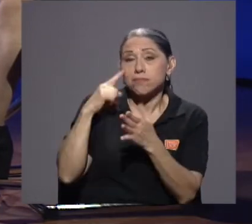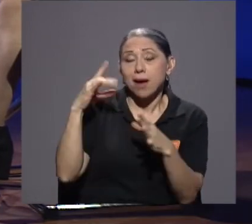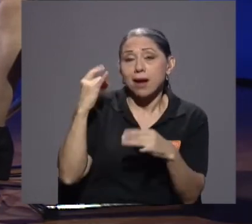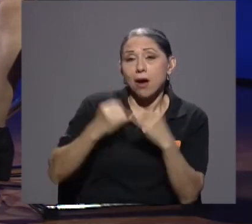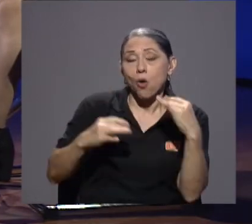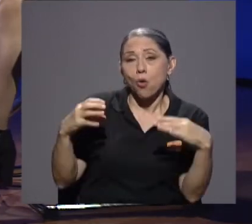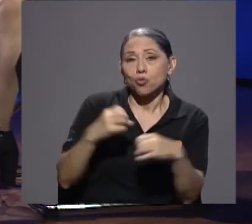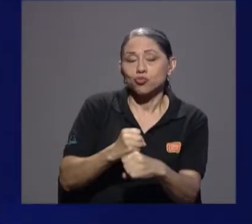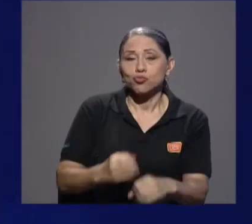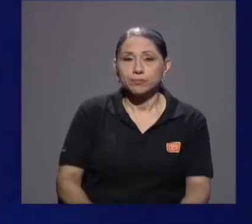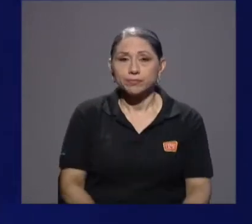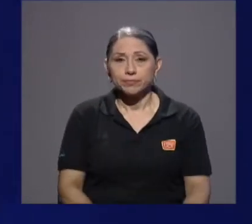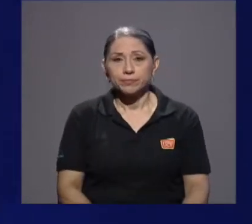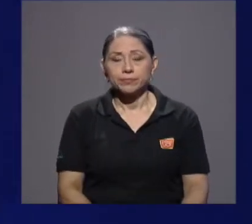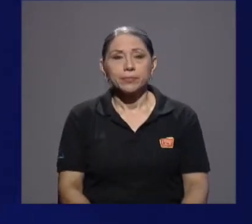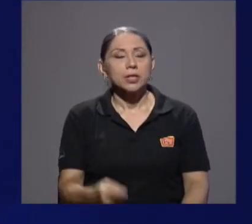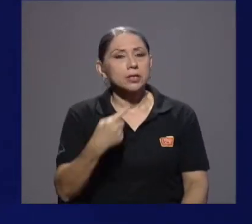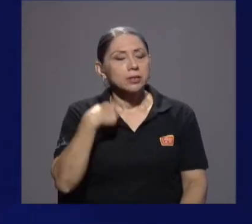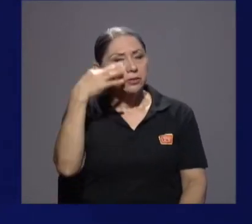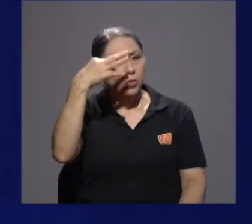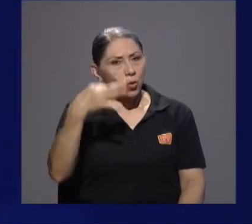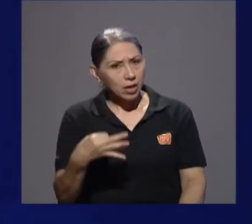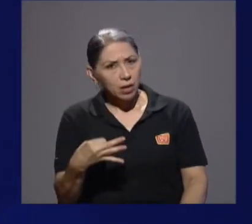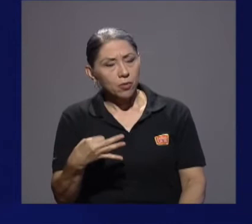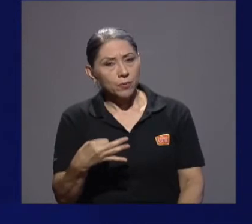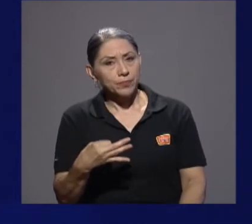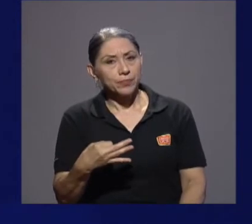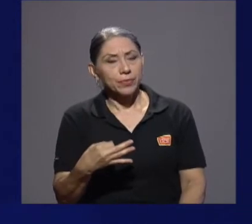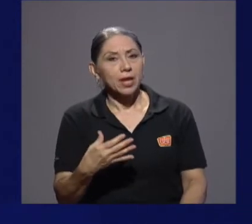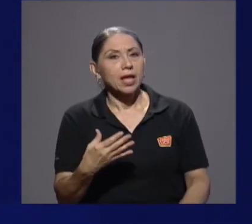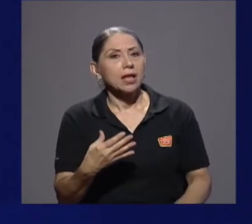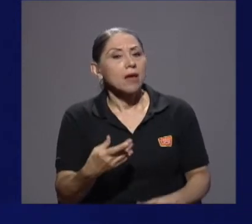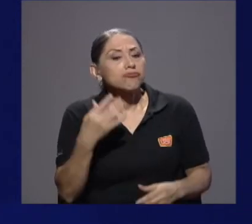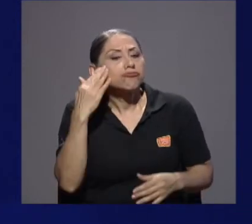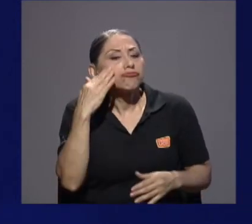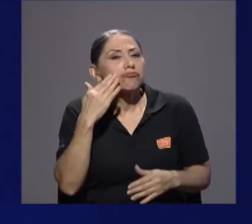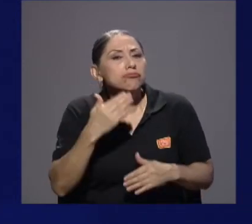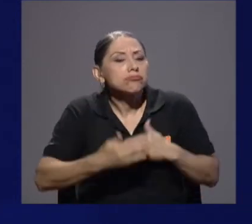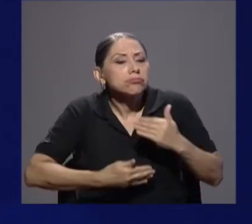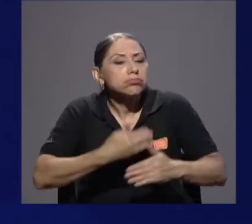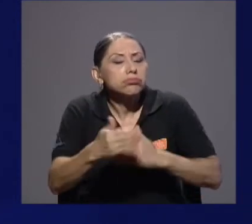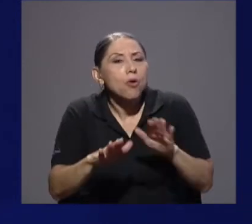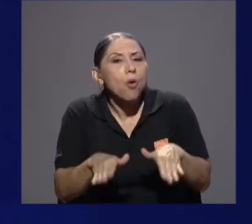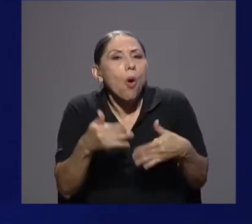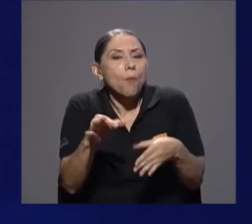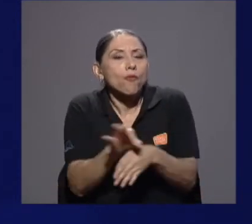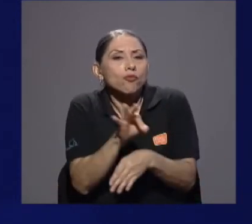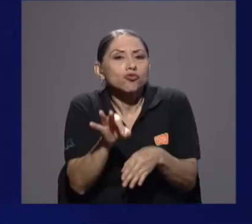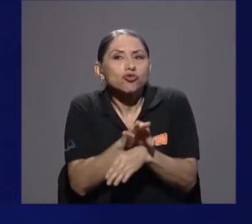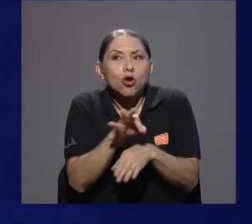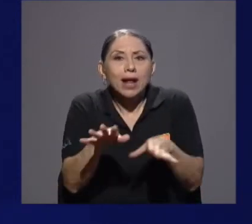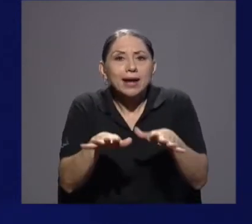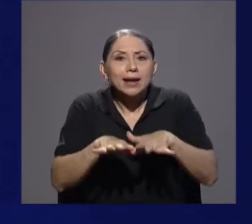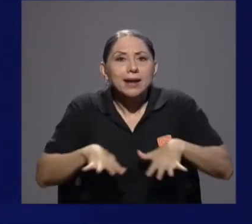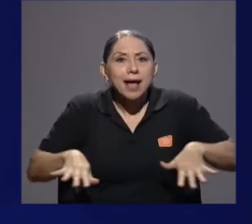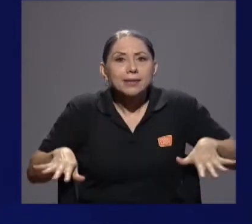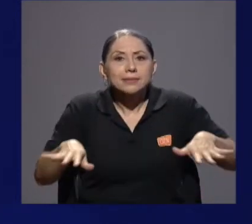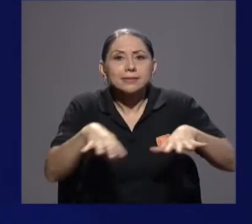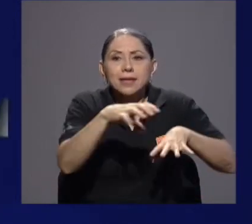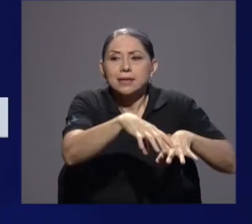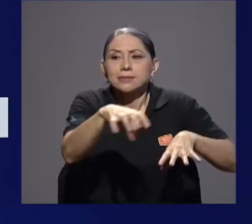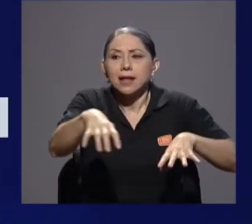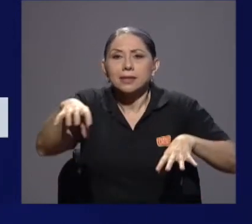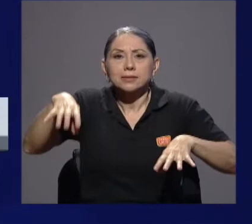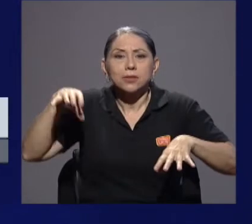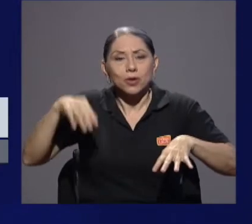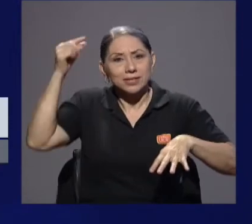Rosendo. Sí, yo creo que la redefinición de cómo funcionan las instalaciones del Estado